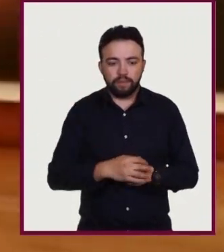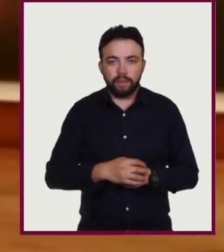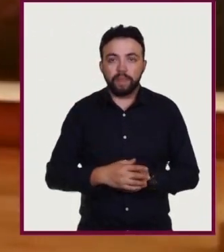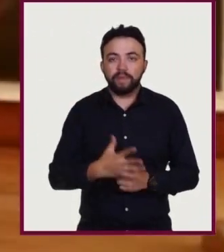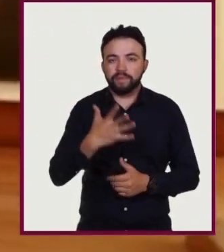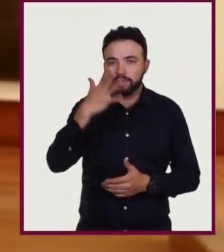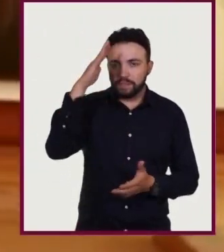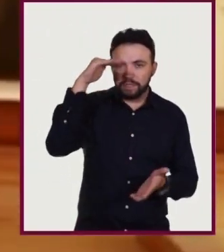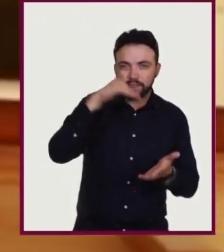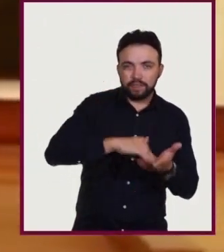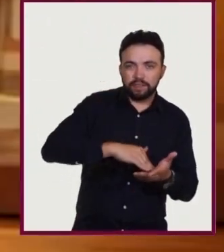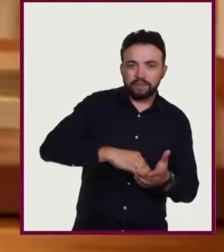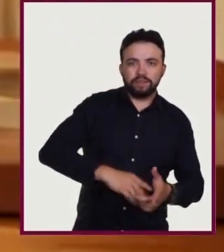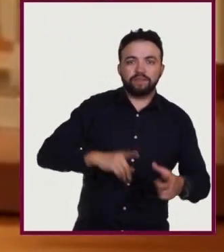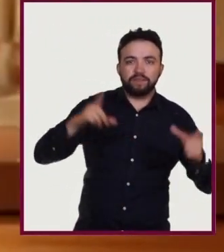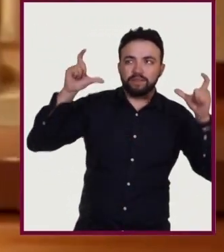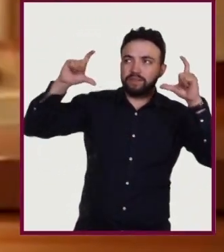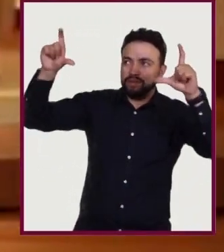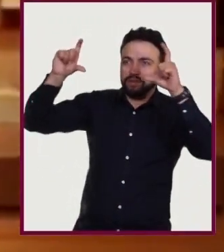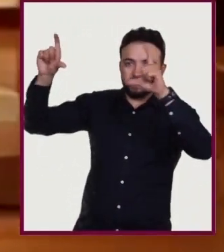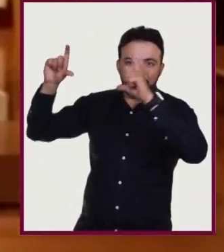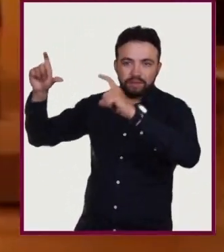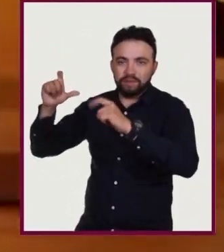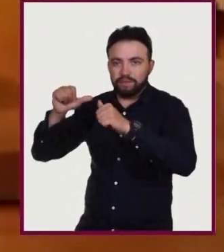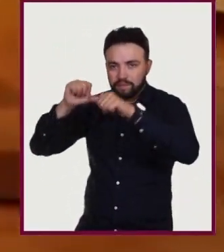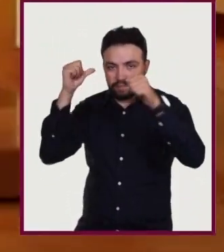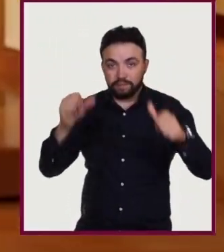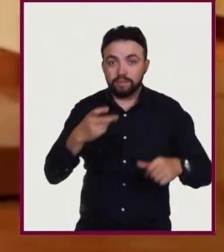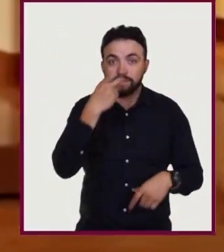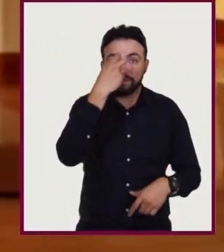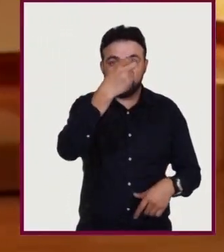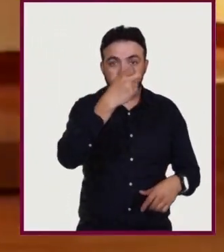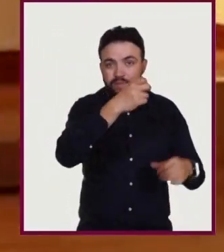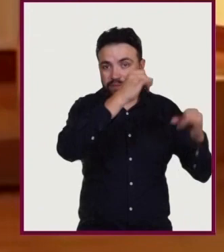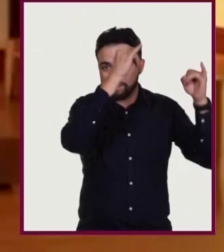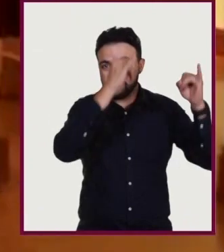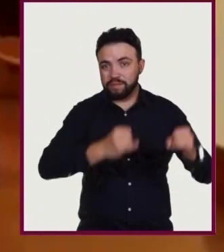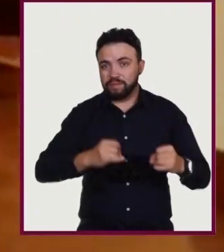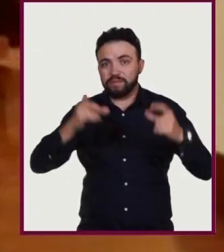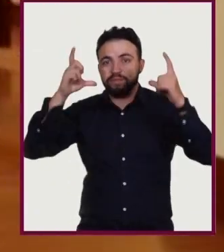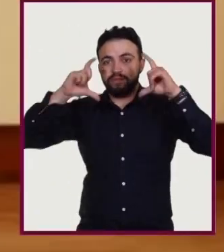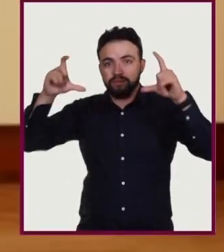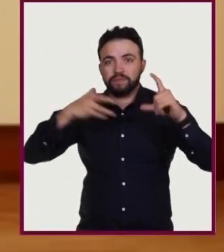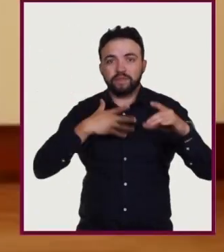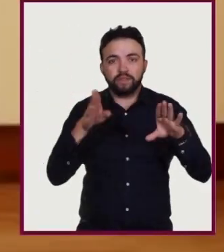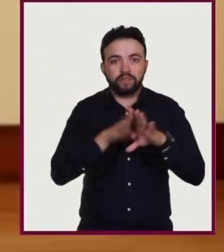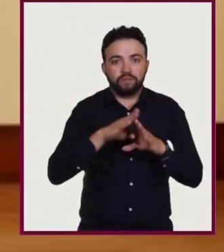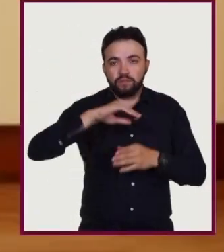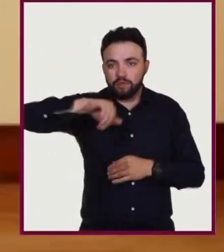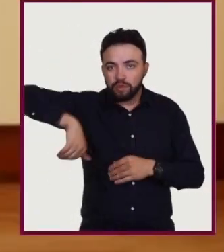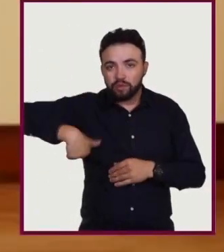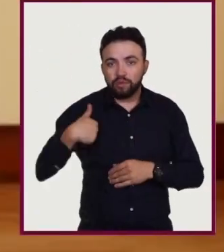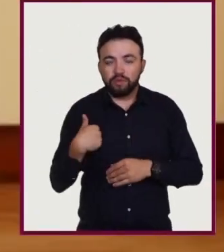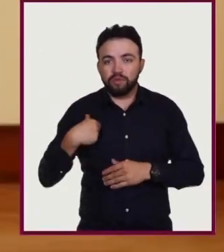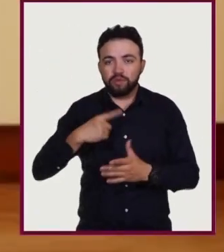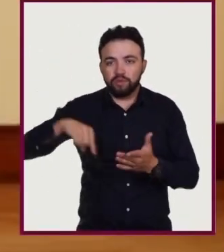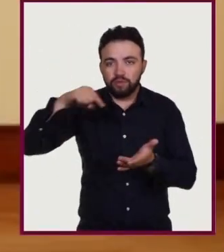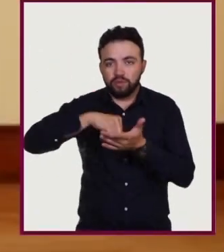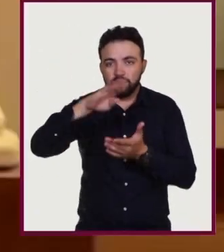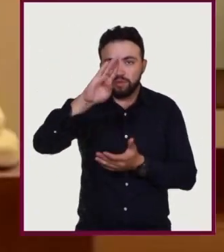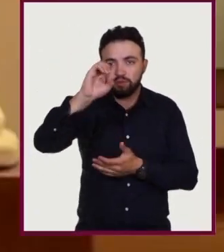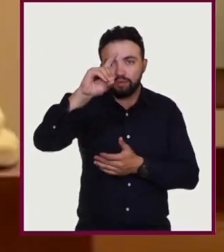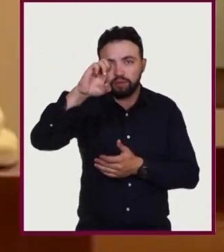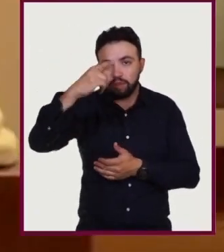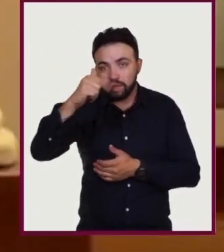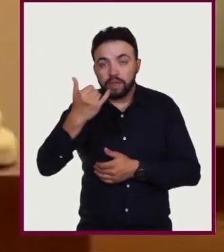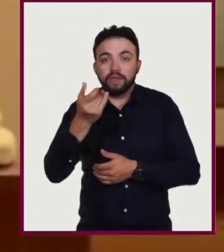de 5,000 piezas de arte. Estas piezas estaban encriptadas, enclaustradas en una bodega y en un archivo